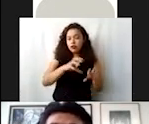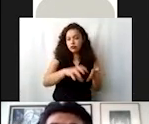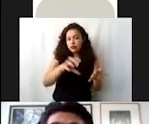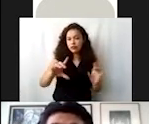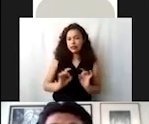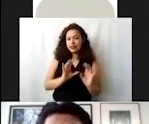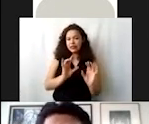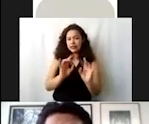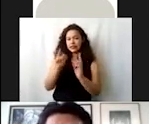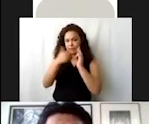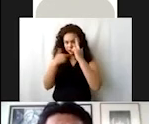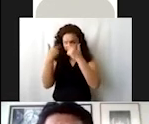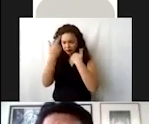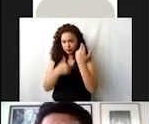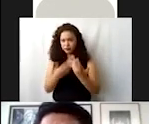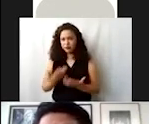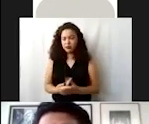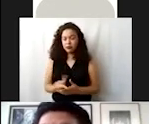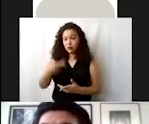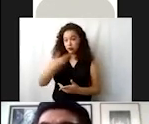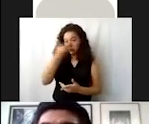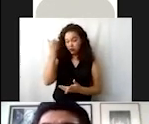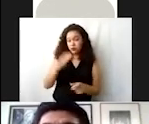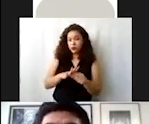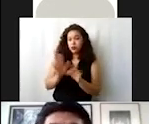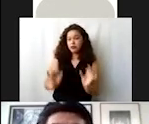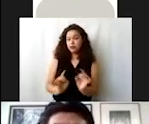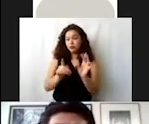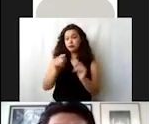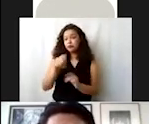Aquí desconozco cuál será la situación en particular.